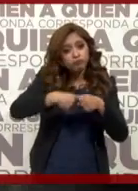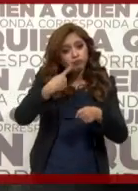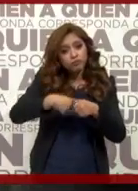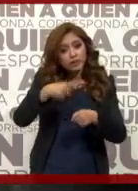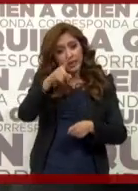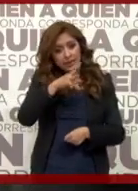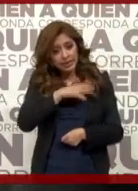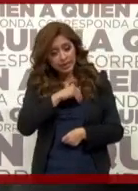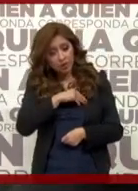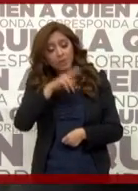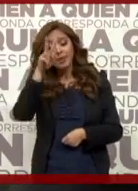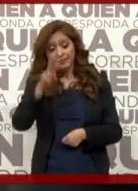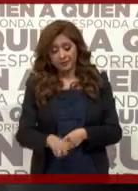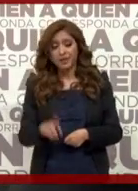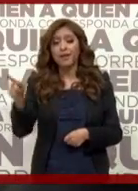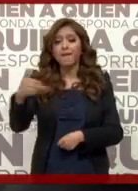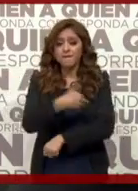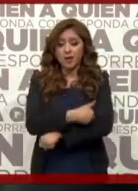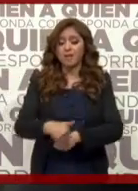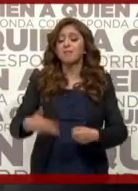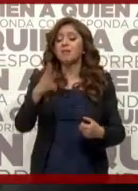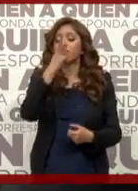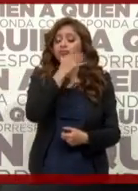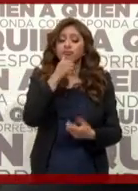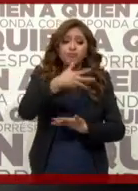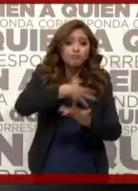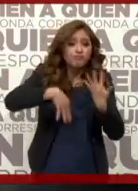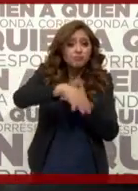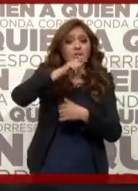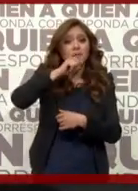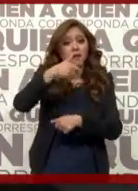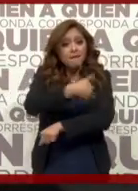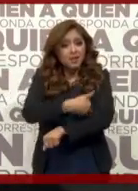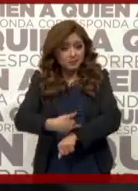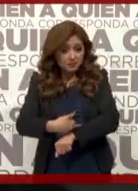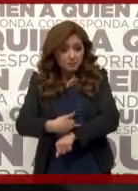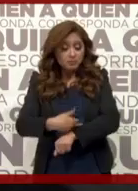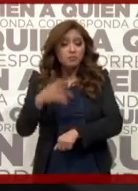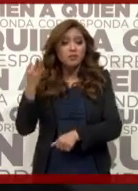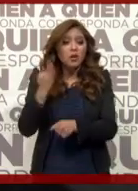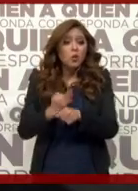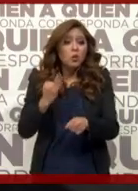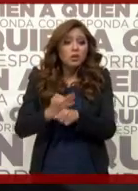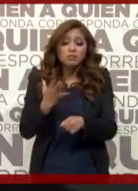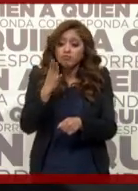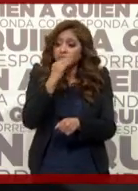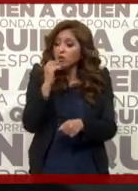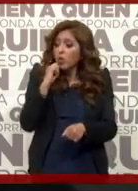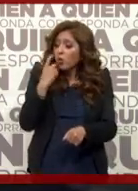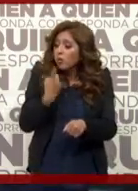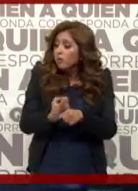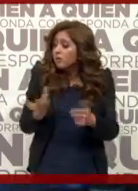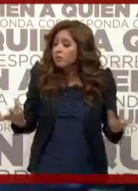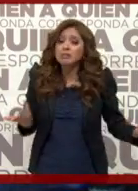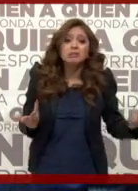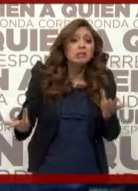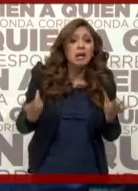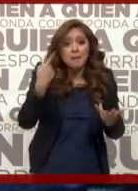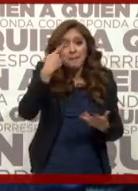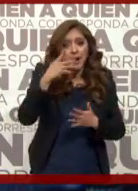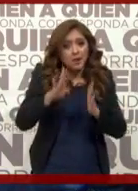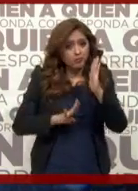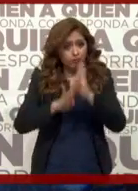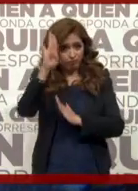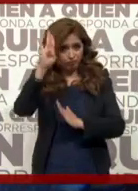hijo, que afecta la situación económica y emocional de su familia, debido a las pocas oportunidades que se les presentan para salir